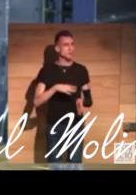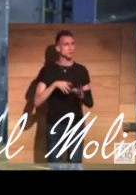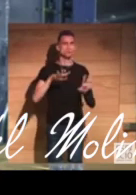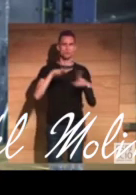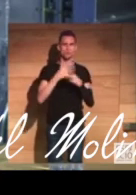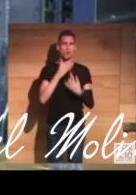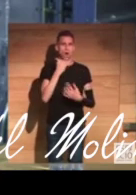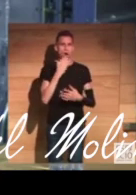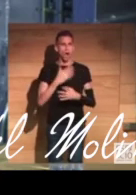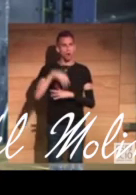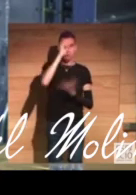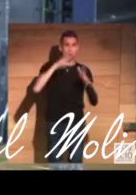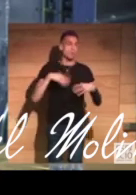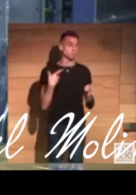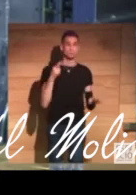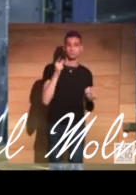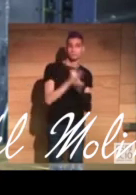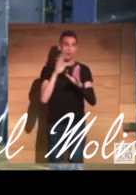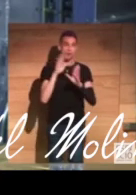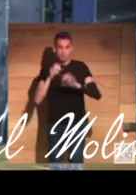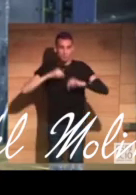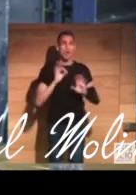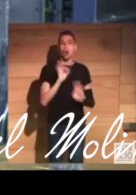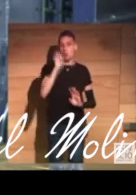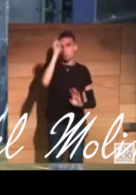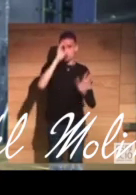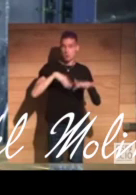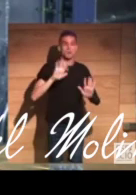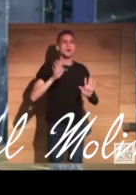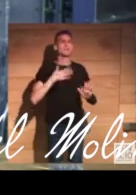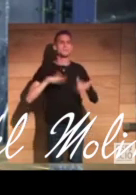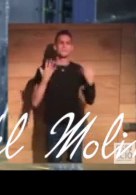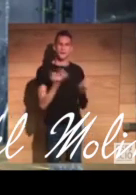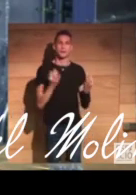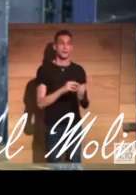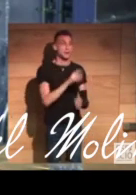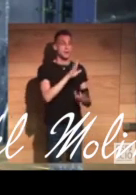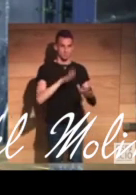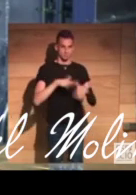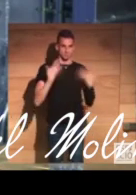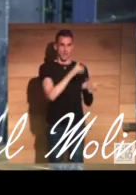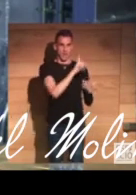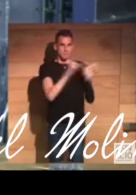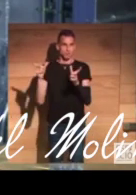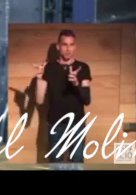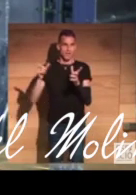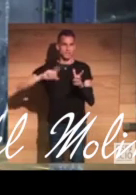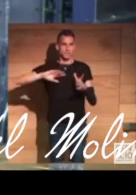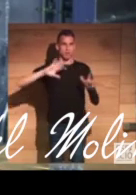¿no? Pues estar a favor de los indultos o en contra. Pero a mí me sorprende que de repente haya tantísimas personas que tenían un